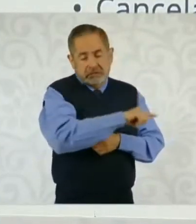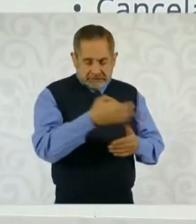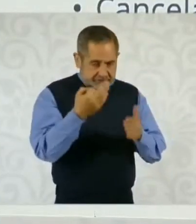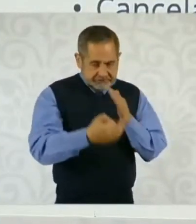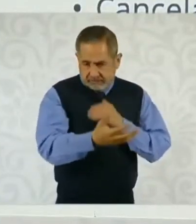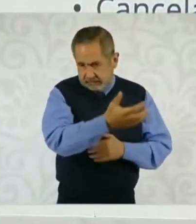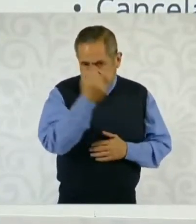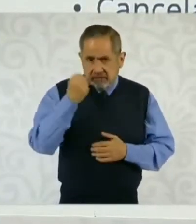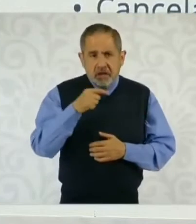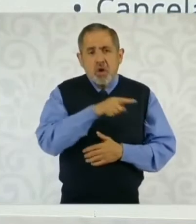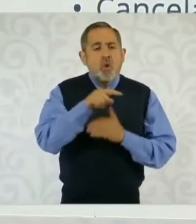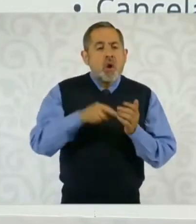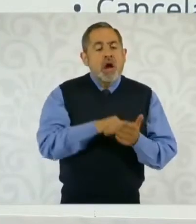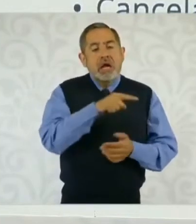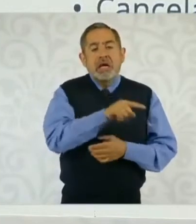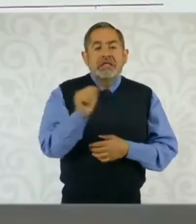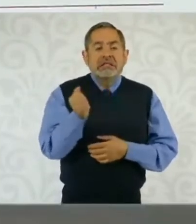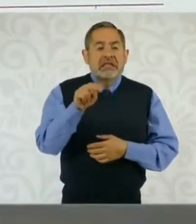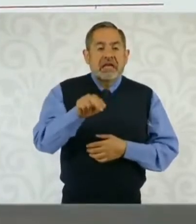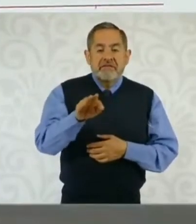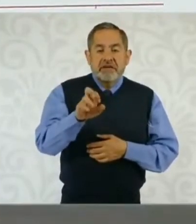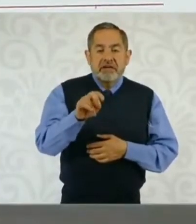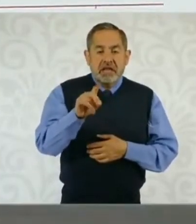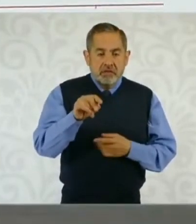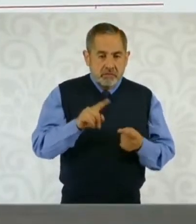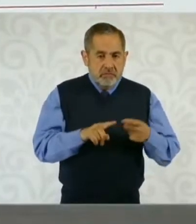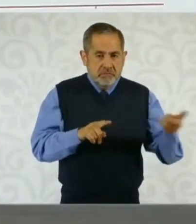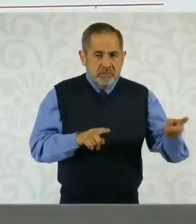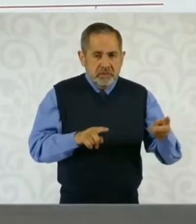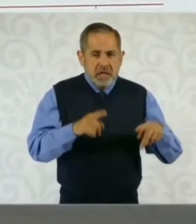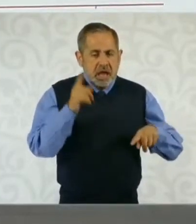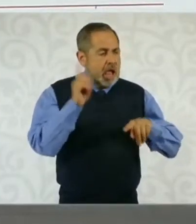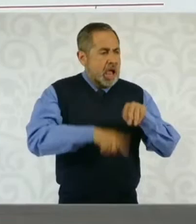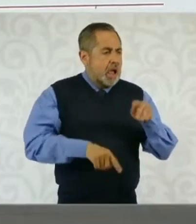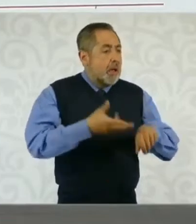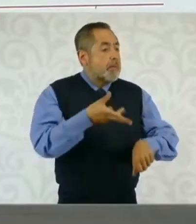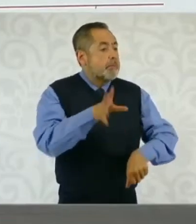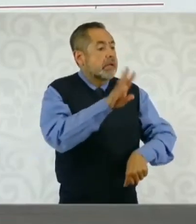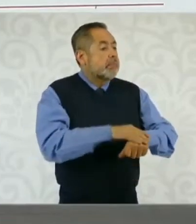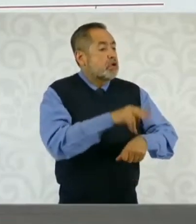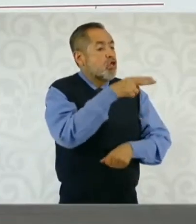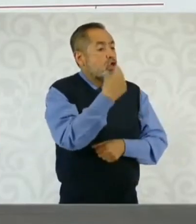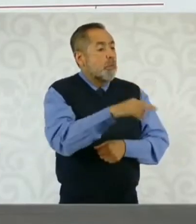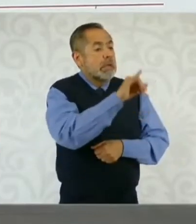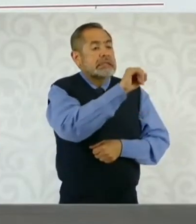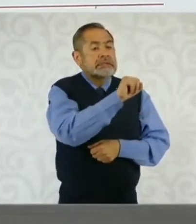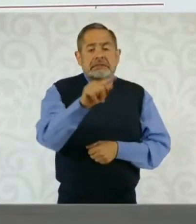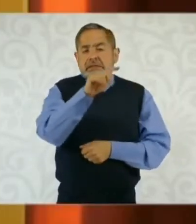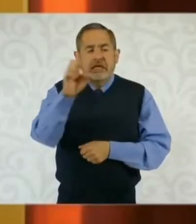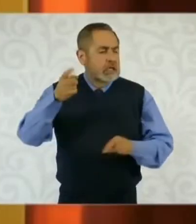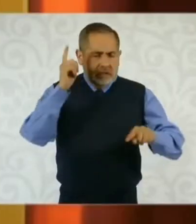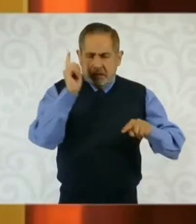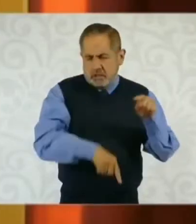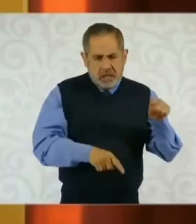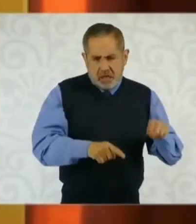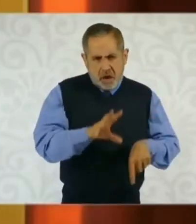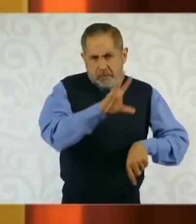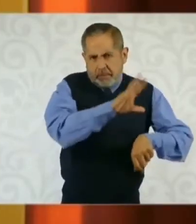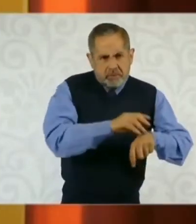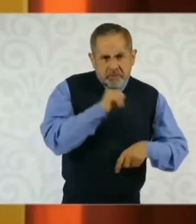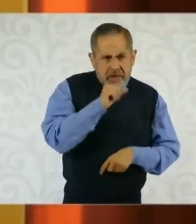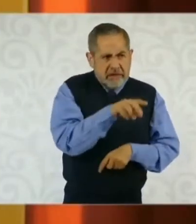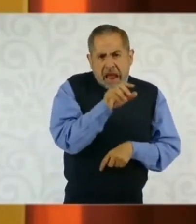se encuentran en San Fernando y la cancelación del permiso para la utilización del nombre del ISSSTE. Adelante.